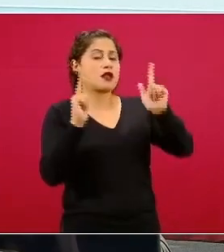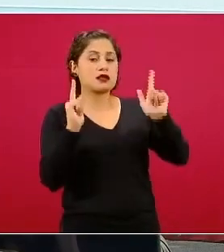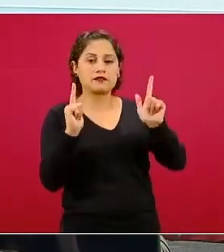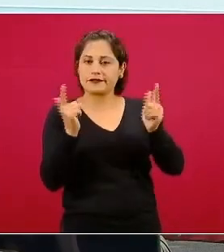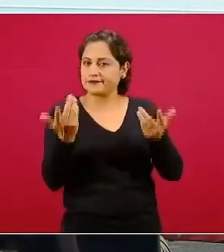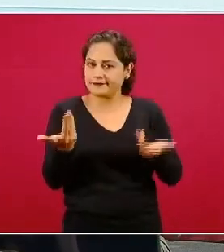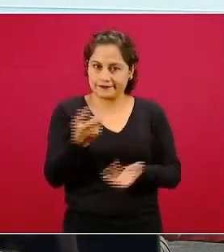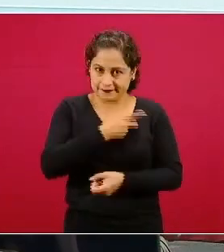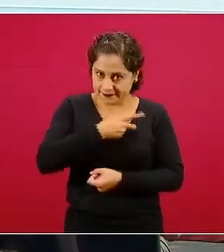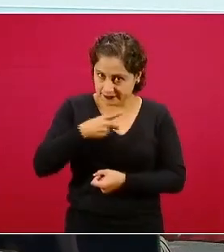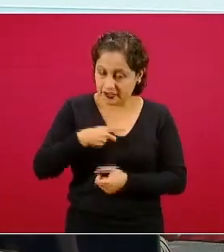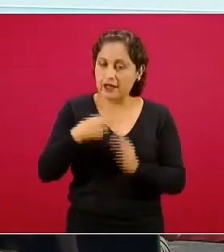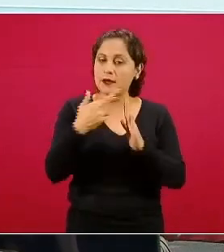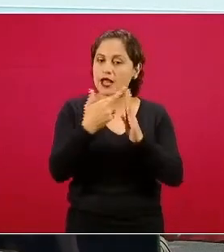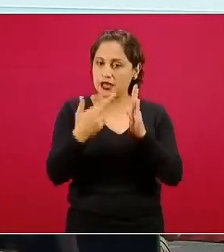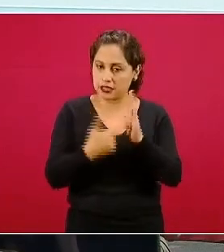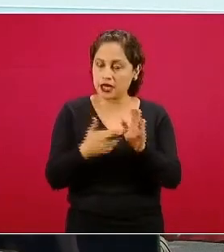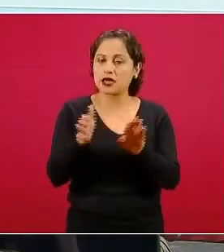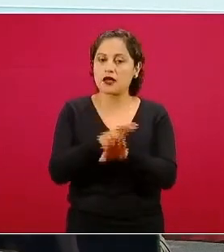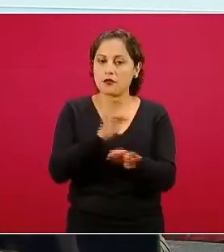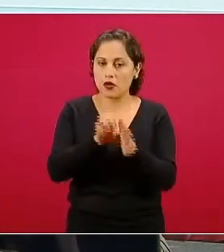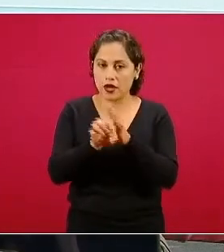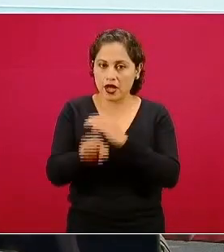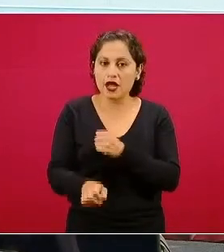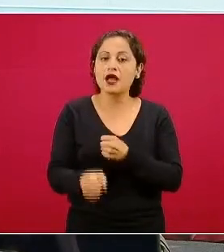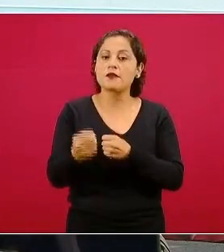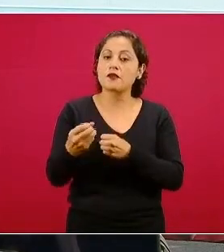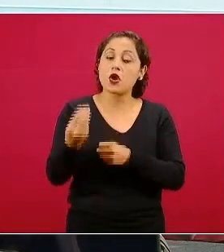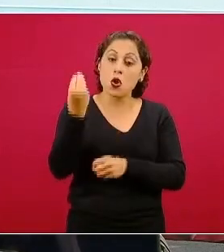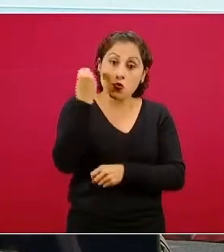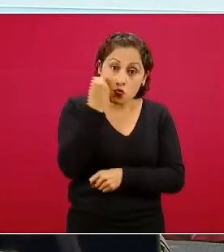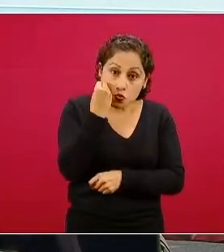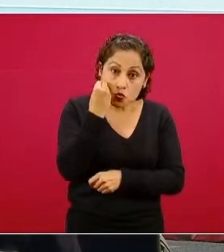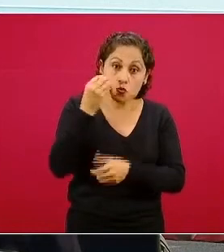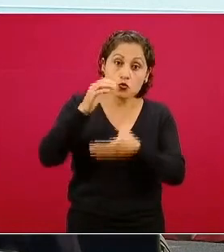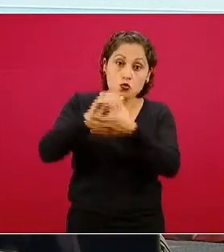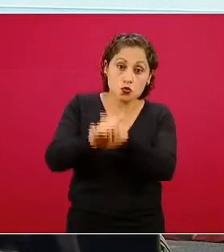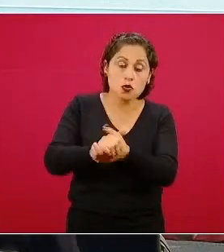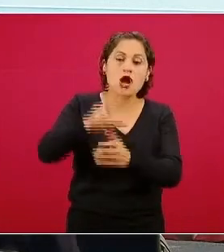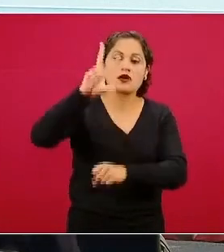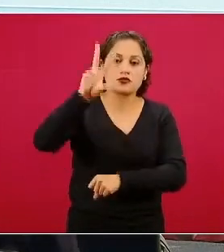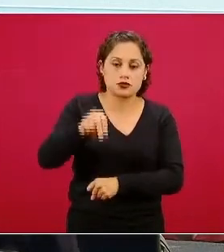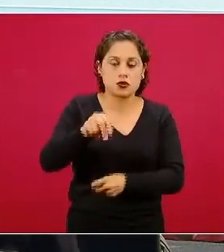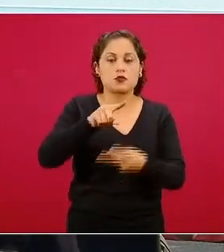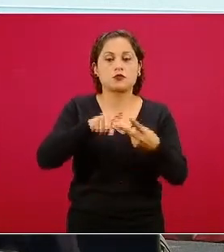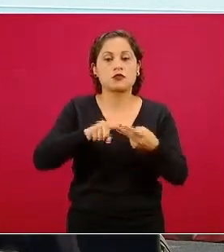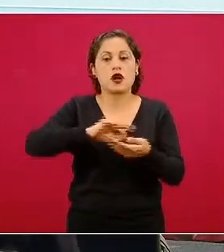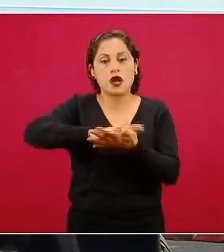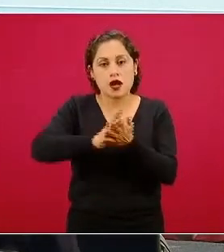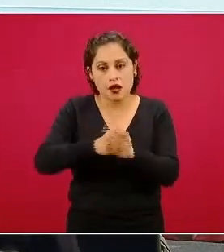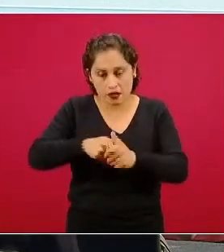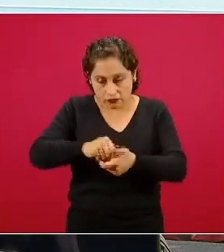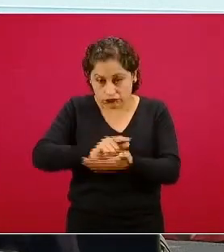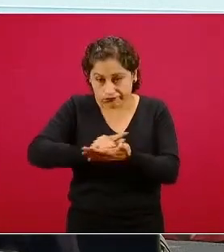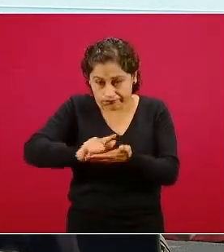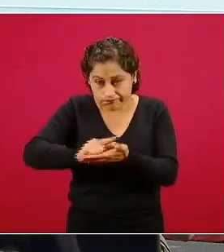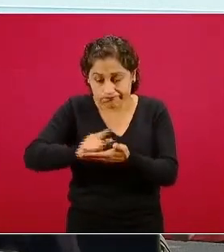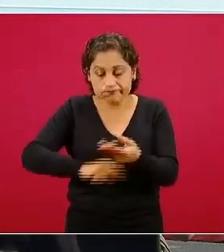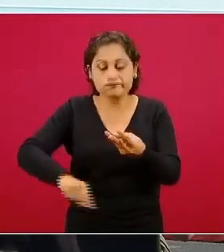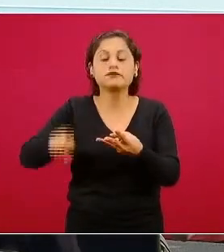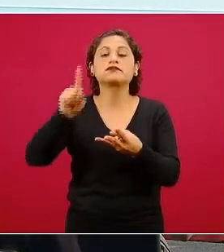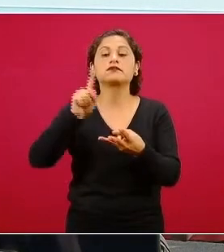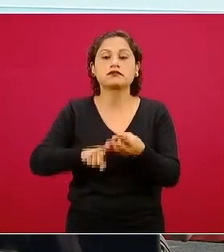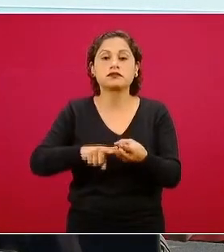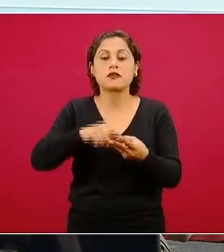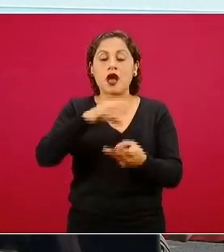beso, tenemos que evitar tocarnos la nariz o la boca, lavado frecuente de manos. ¿Les suena mucho esto, no? Porque esto